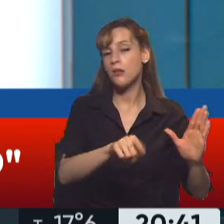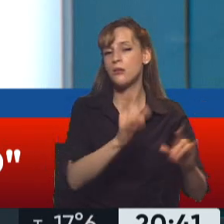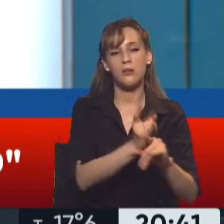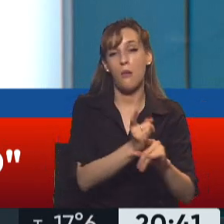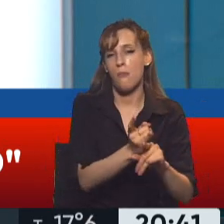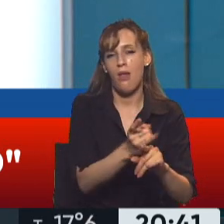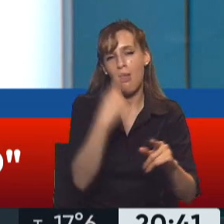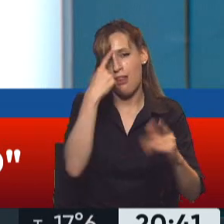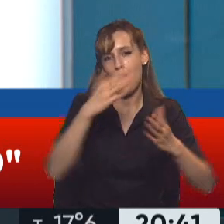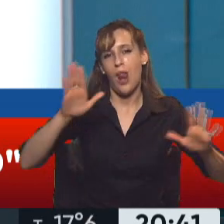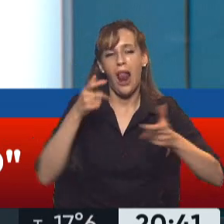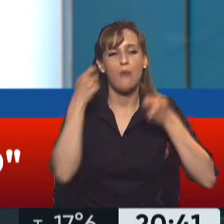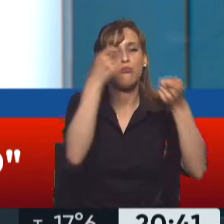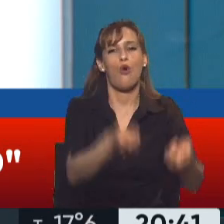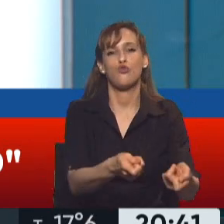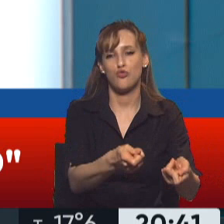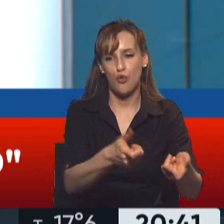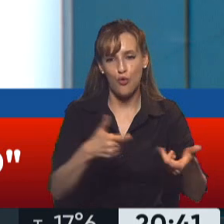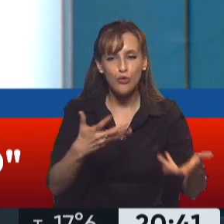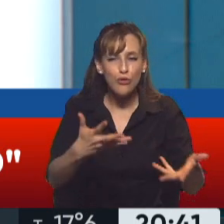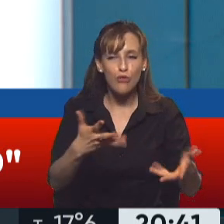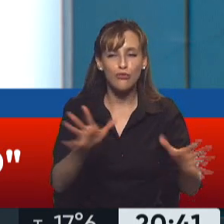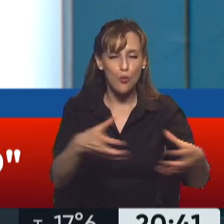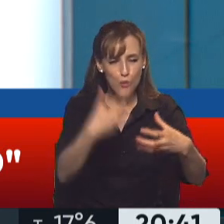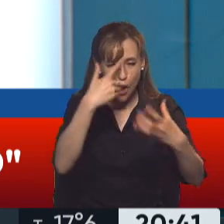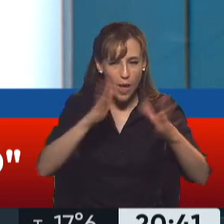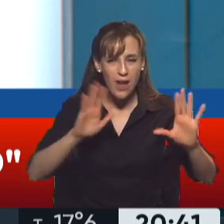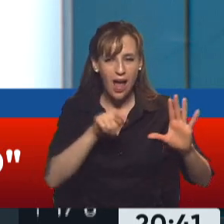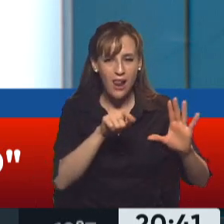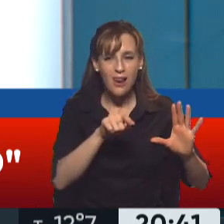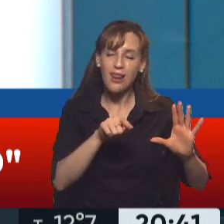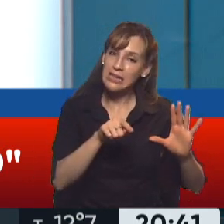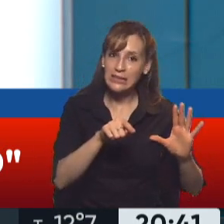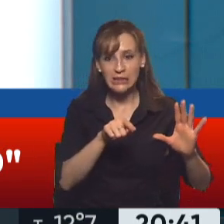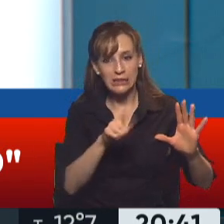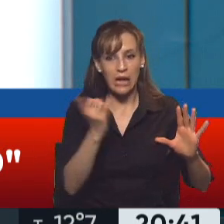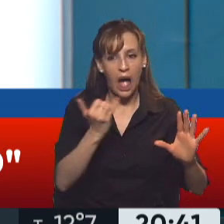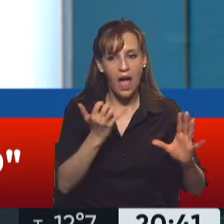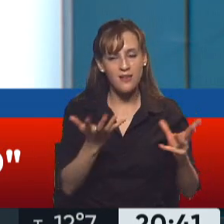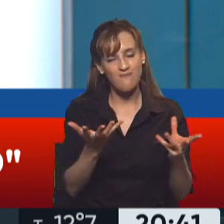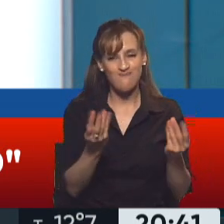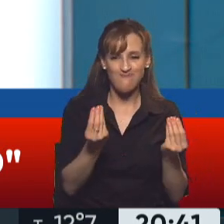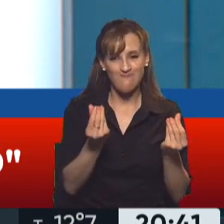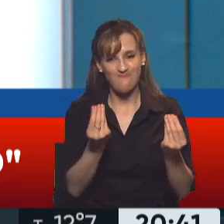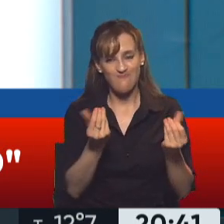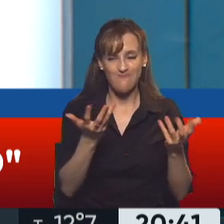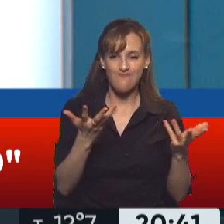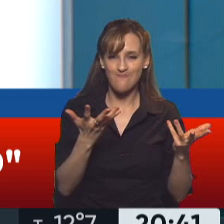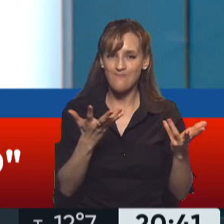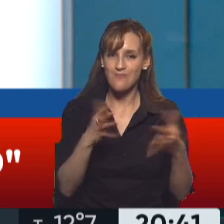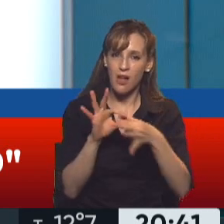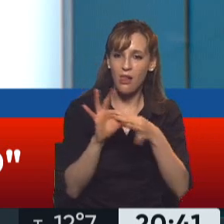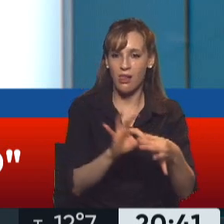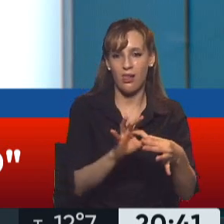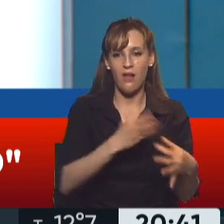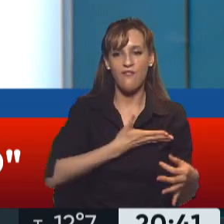por los liberales. Por lo tanto, el liberal latinoamericano tiene un tufillo, quizás no llamarle fascista por lo que